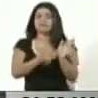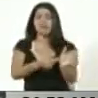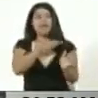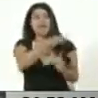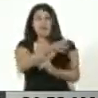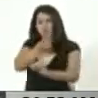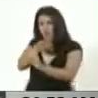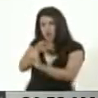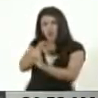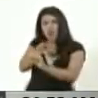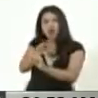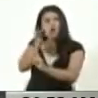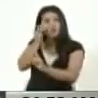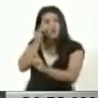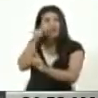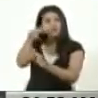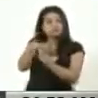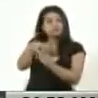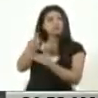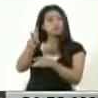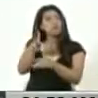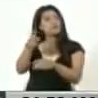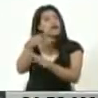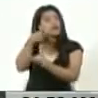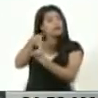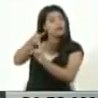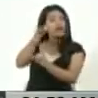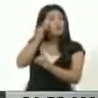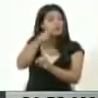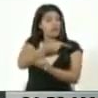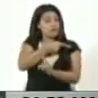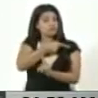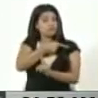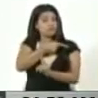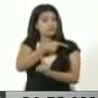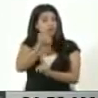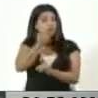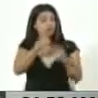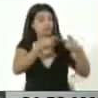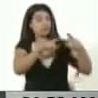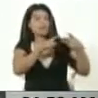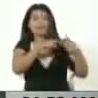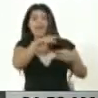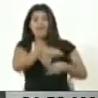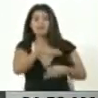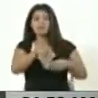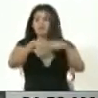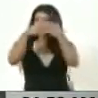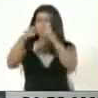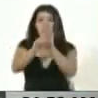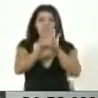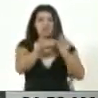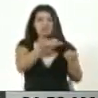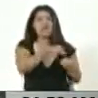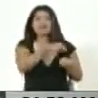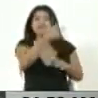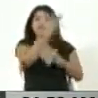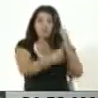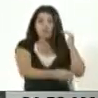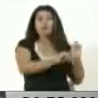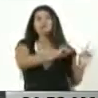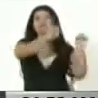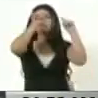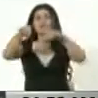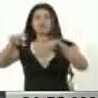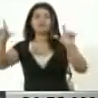que cometió delitos varios siendo diplomático venezolano, y ahora se refugia ¿en dónde? Se refugia en CNN. Toda una